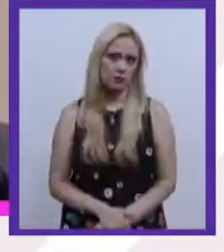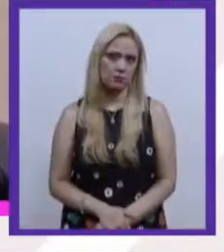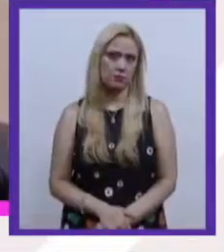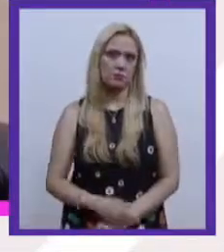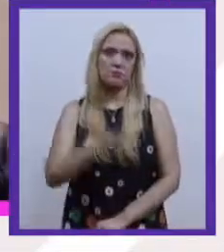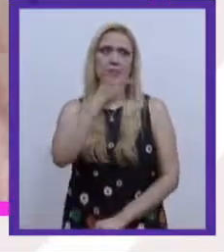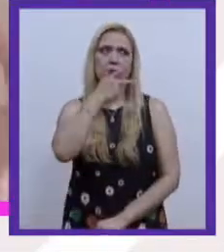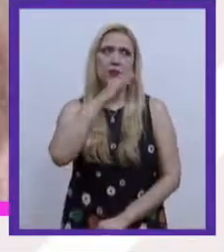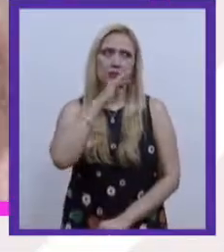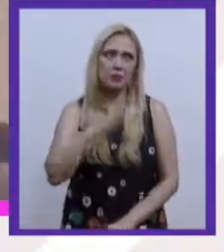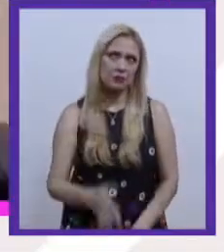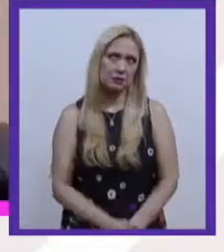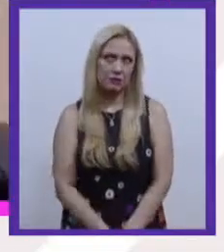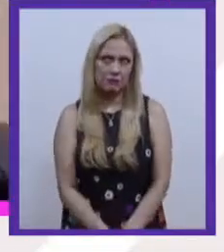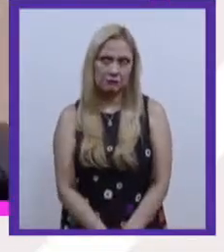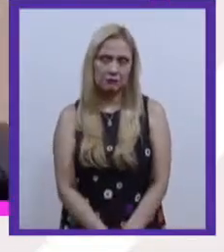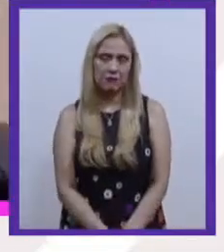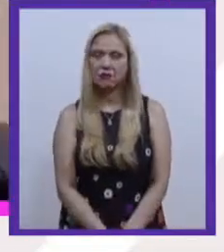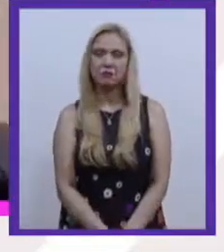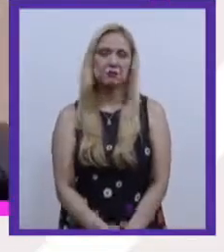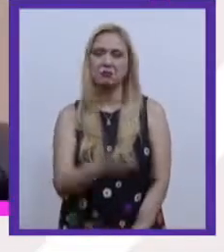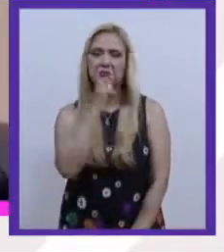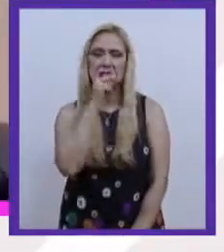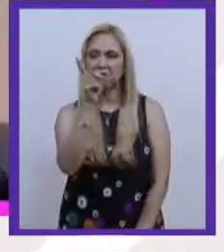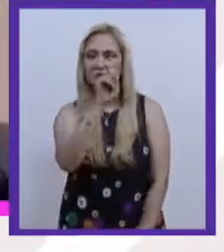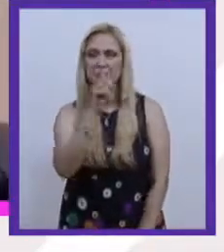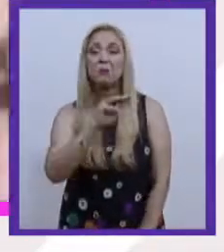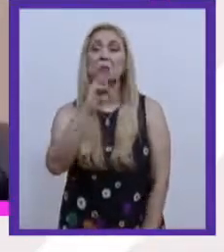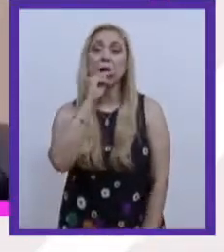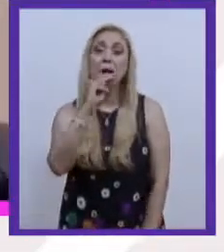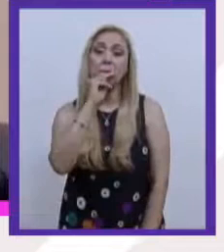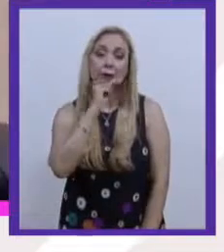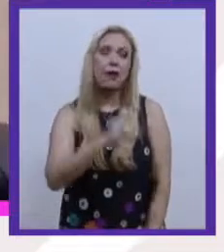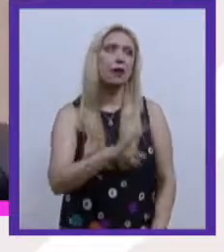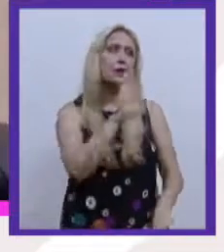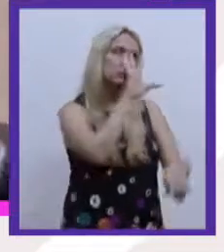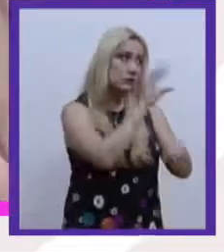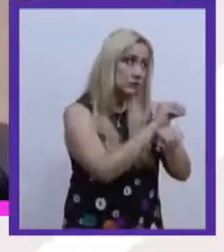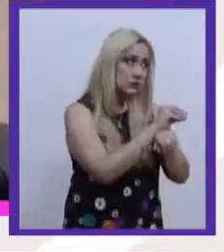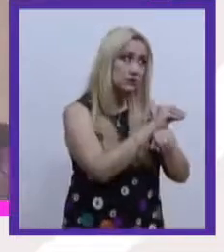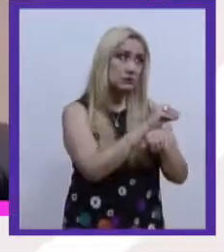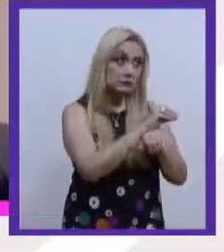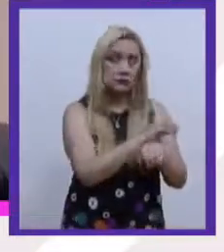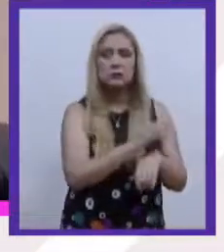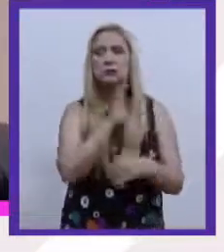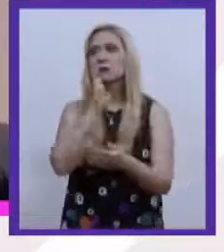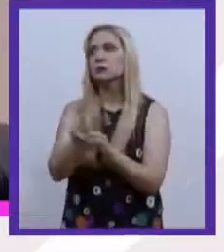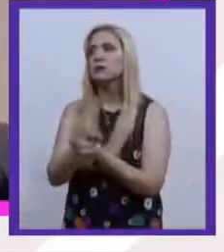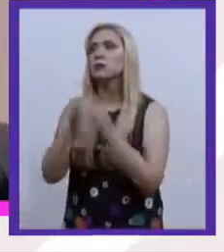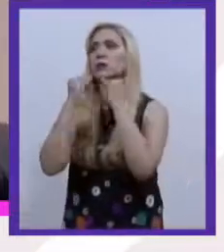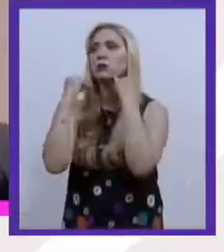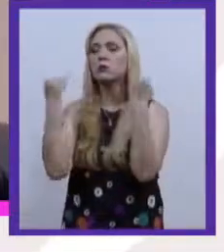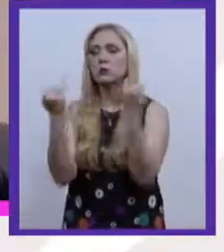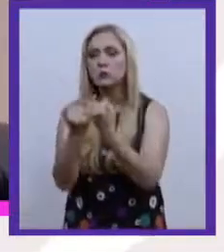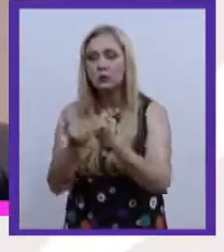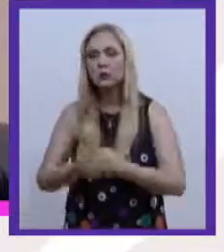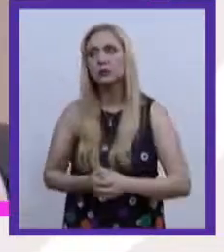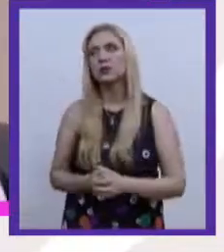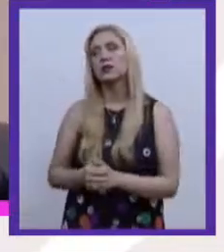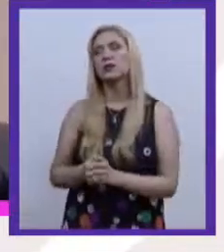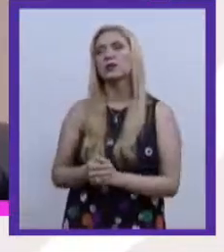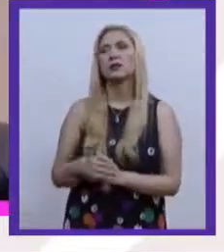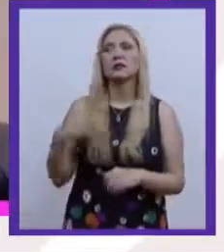padres de familias, que en realidad son de madres de familia y las que tienen que pedir permiso para ir a la escuela, son las mujeres cuando incluso se tienen que,